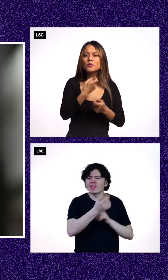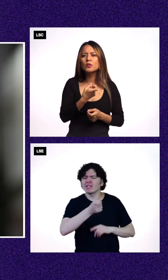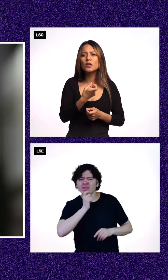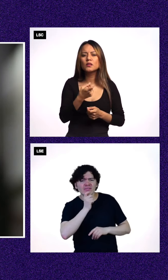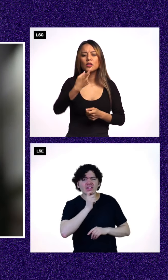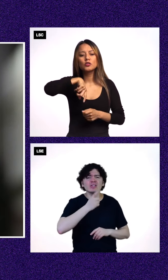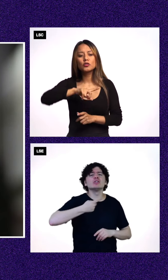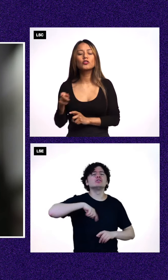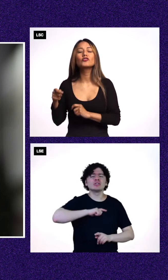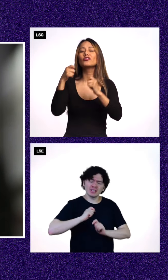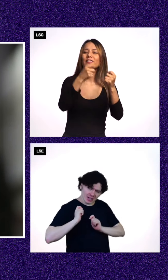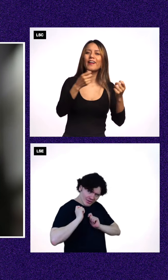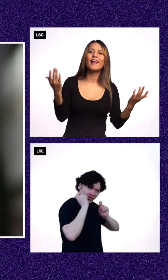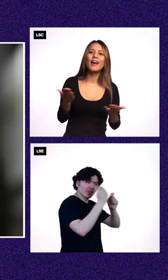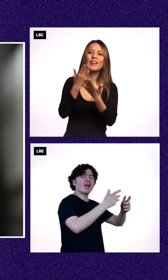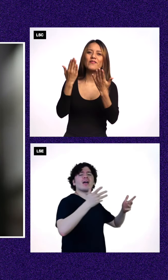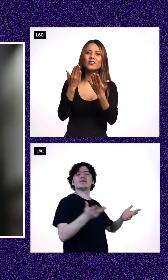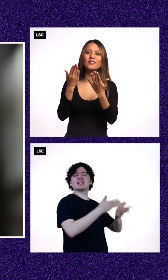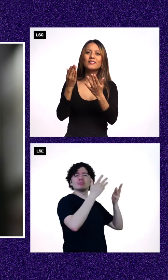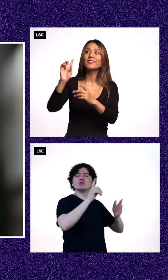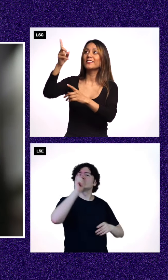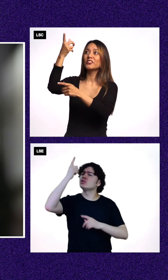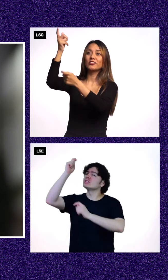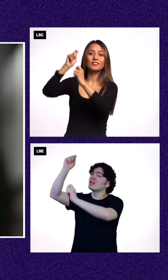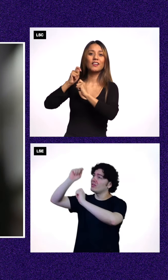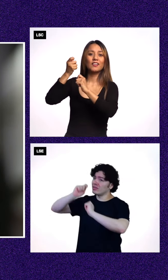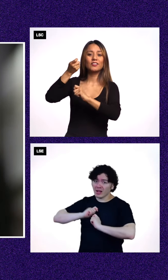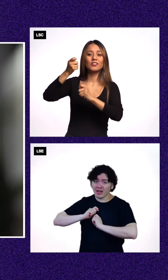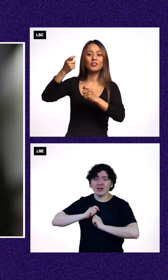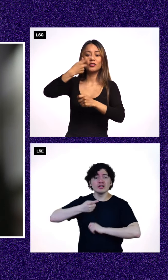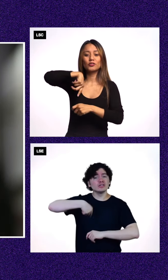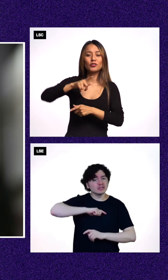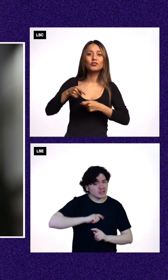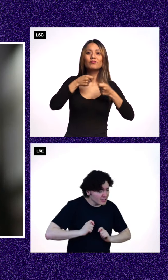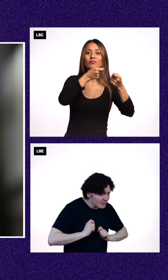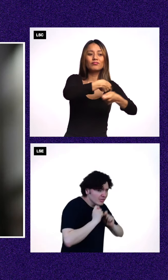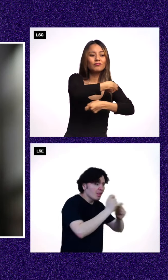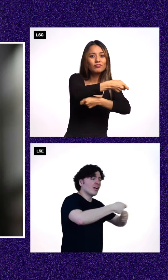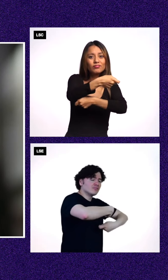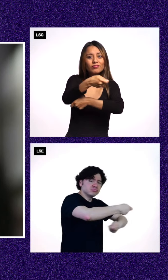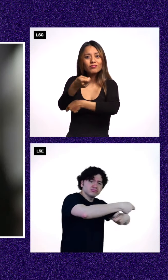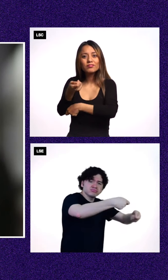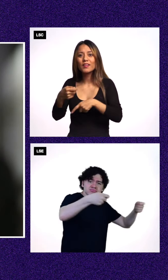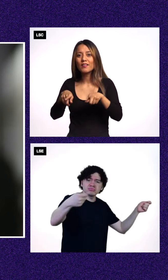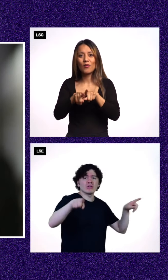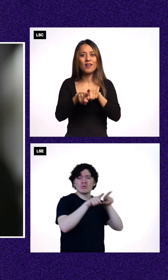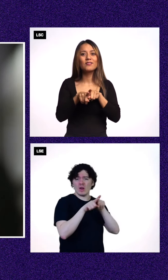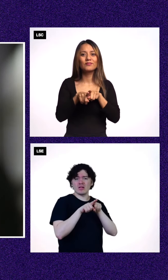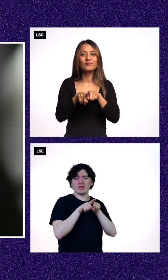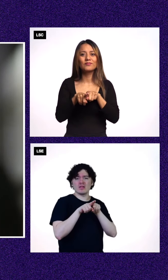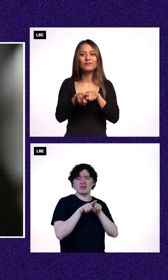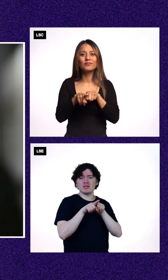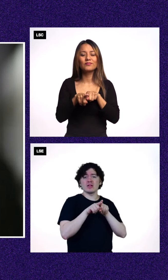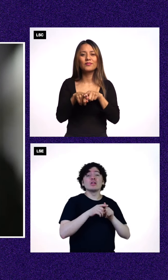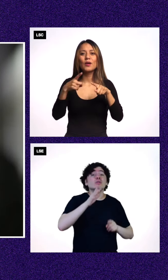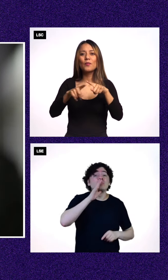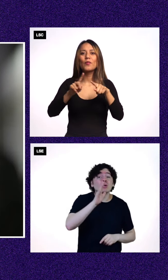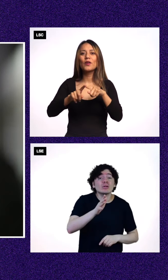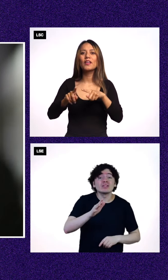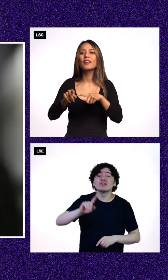mismo ánimo que Dios nos ha dado a nosotros. Pues cuanto más sufrimos por Cristo, tanto más Dios nos colmará de